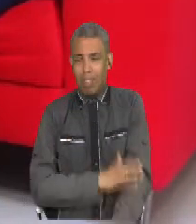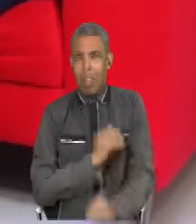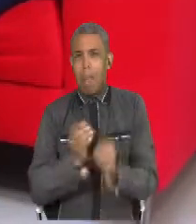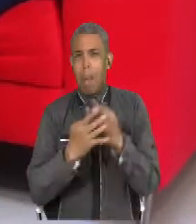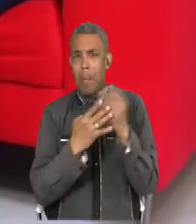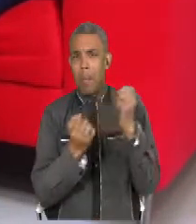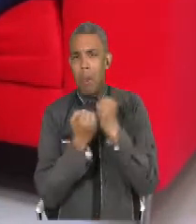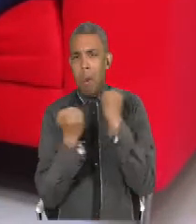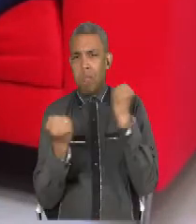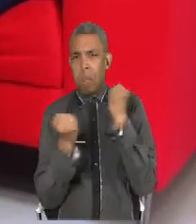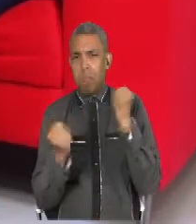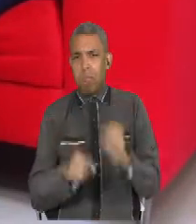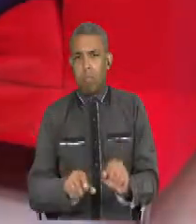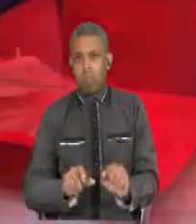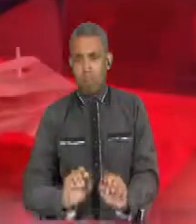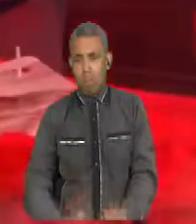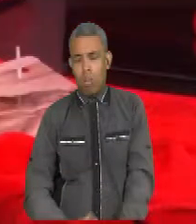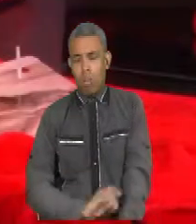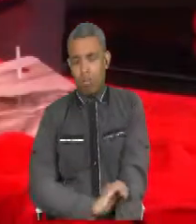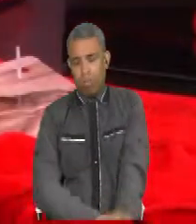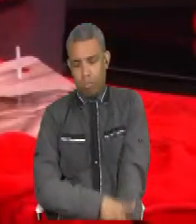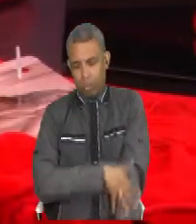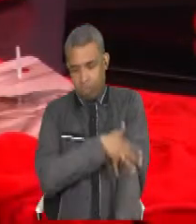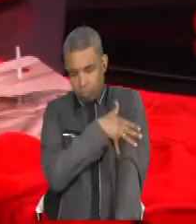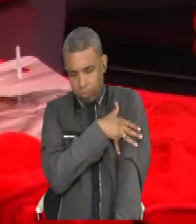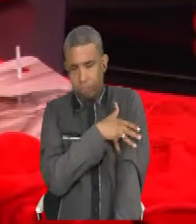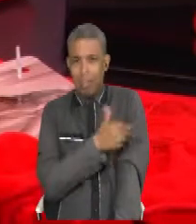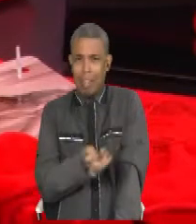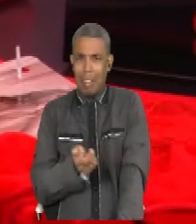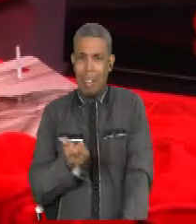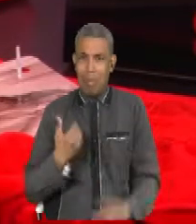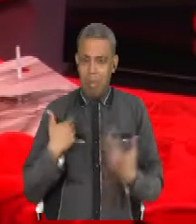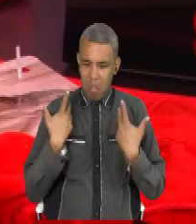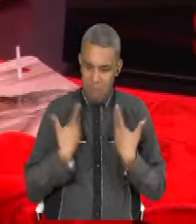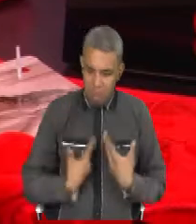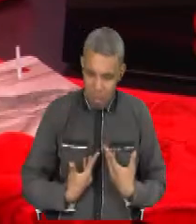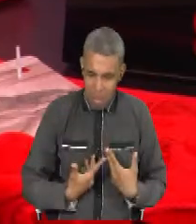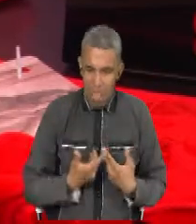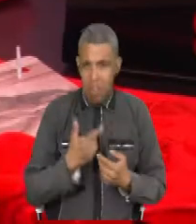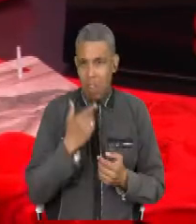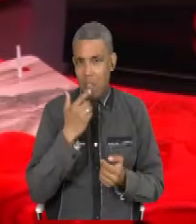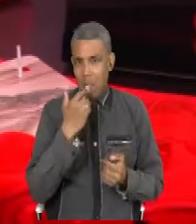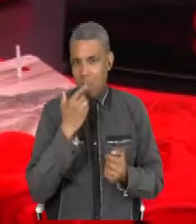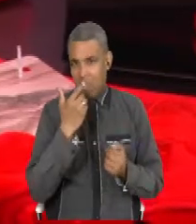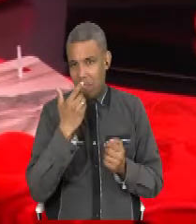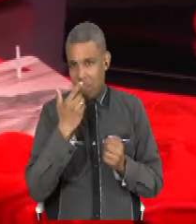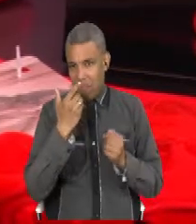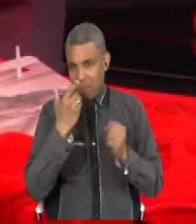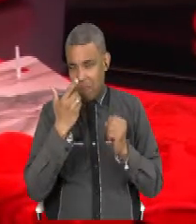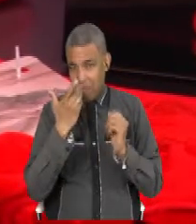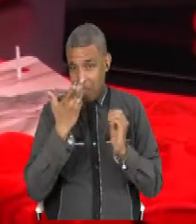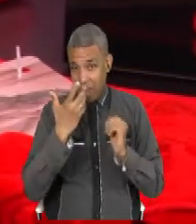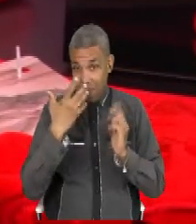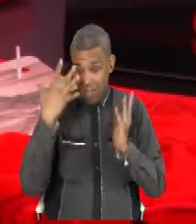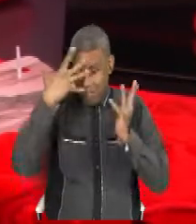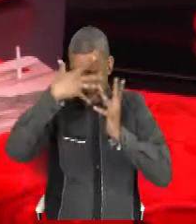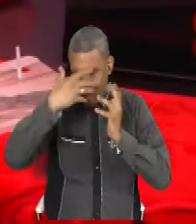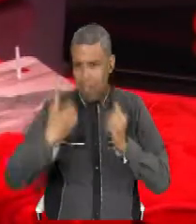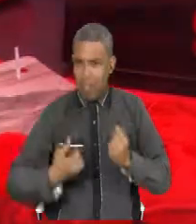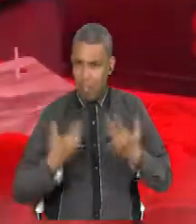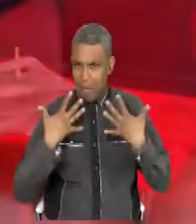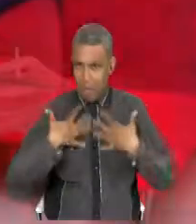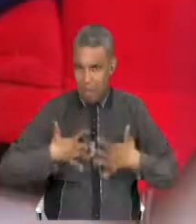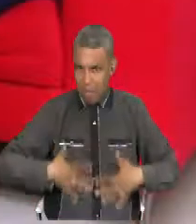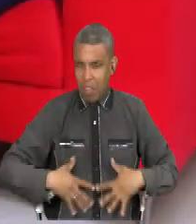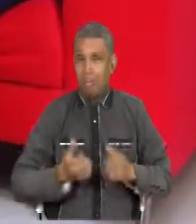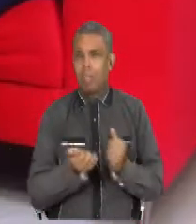hasta disfraces eróticos, mucamas, enfermeras, policía, ya depende del rol que nuestra pareja quiera o que